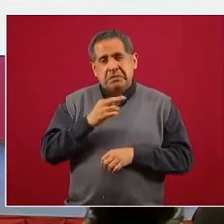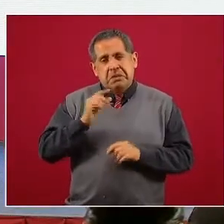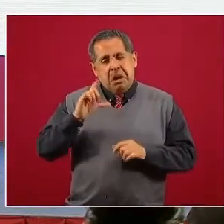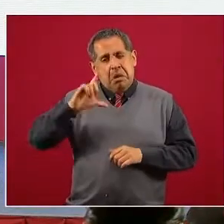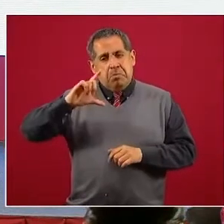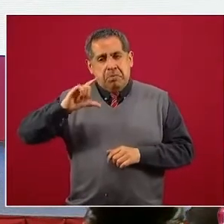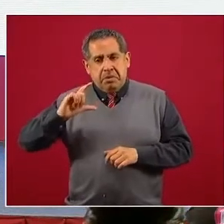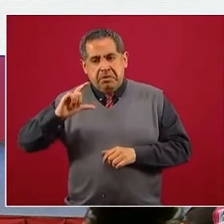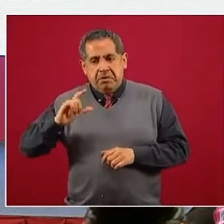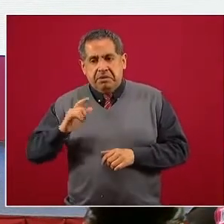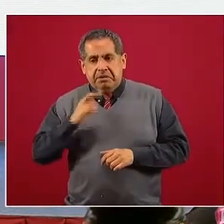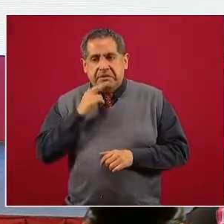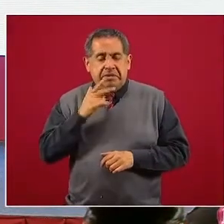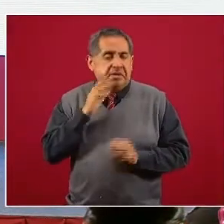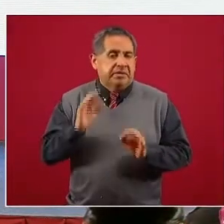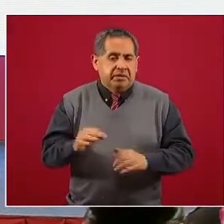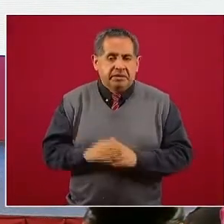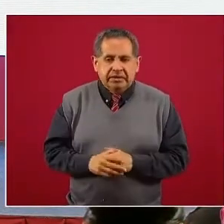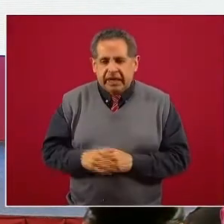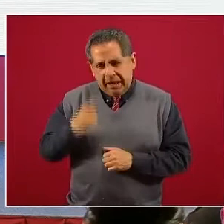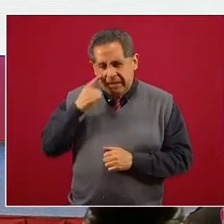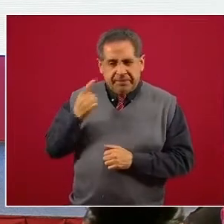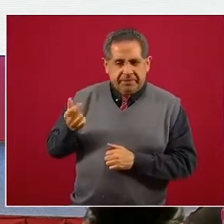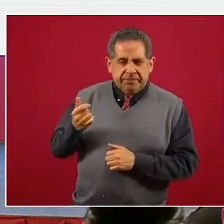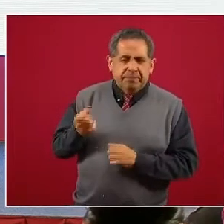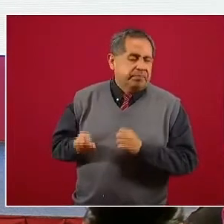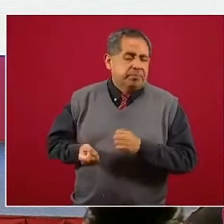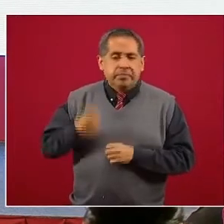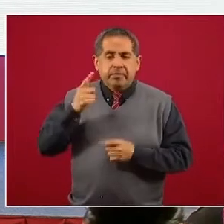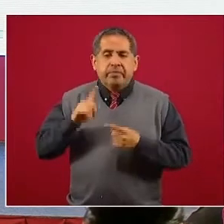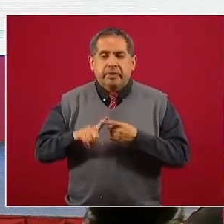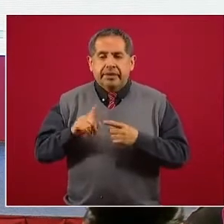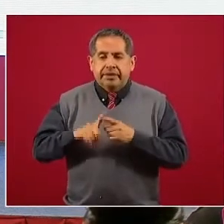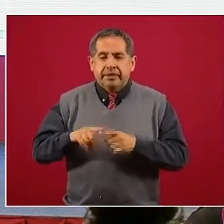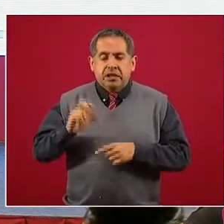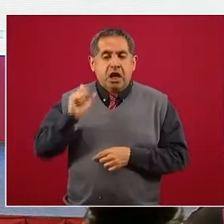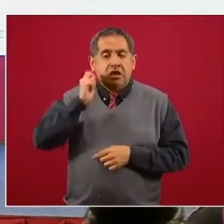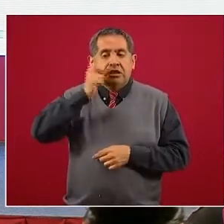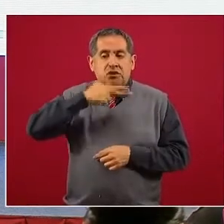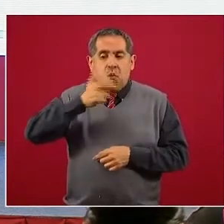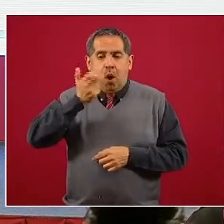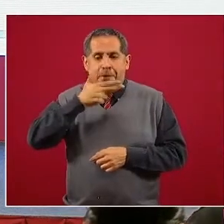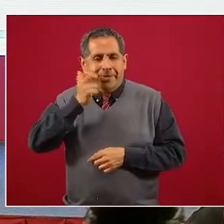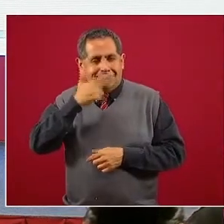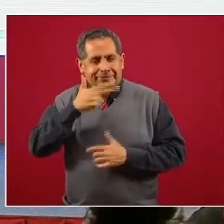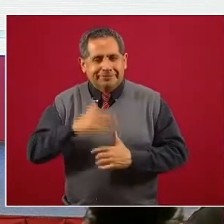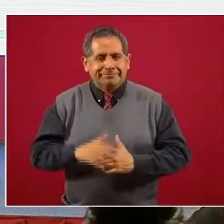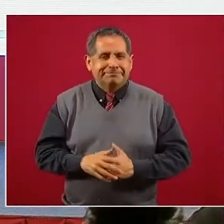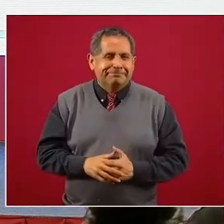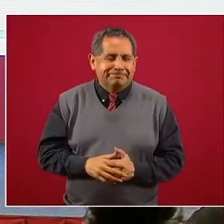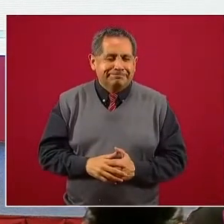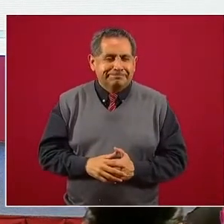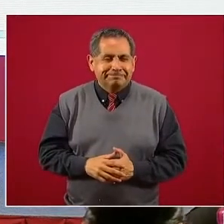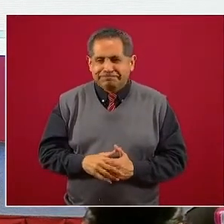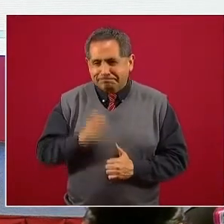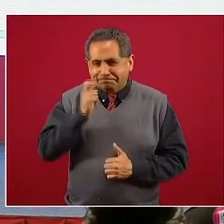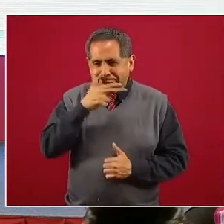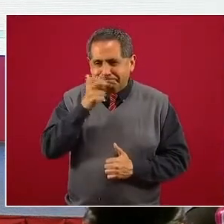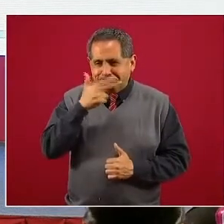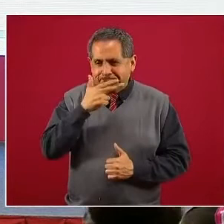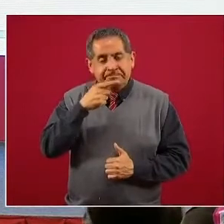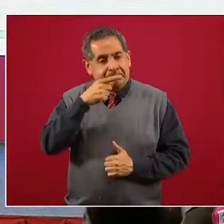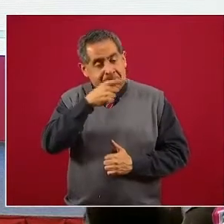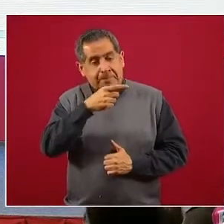esas características. Vamos a ver al primero de ellos, que es el estado de Chihuahua. Vean, el estado de Chihuahua tenemos